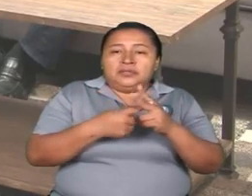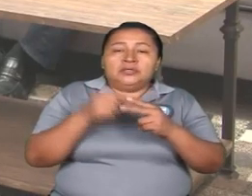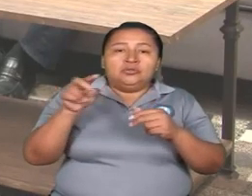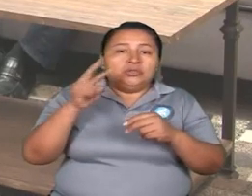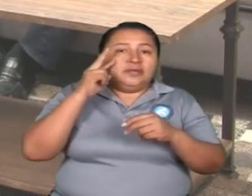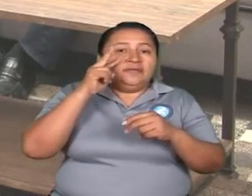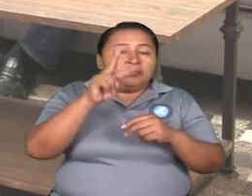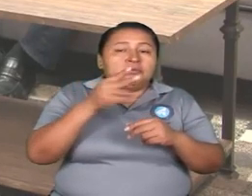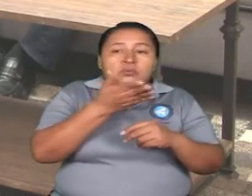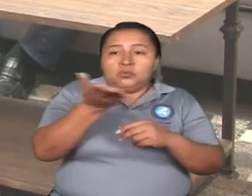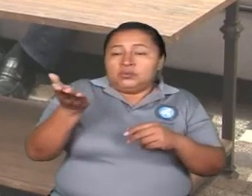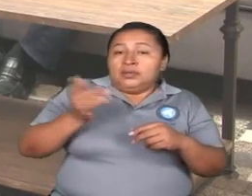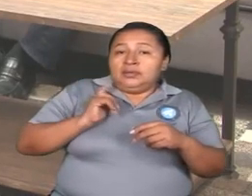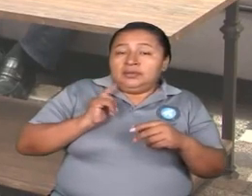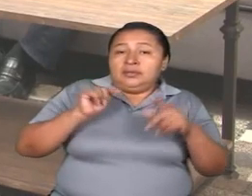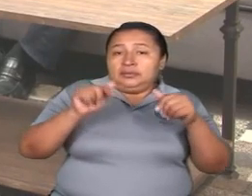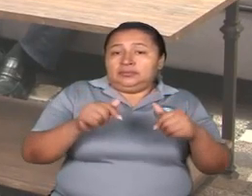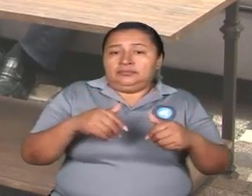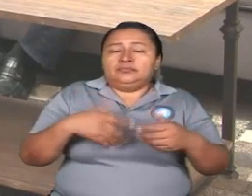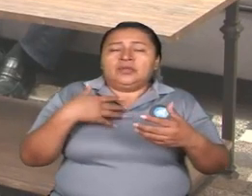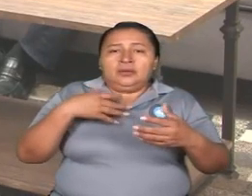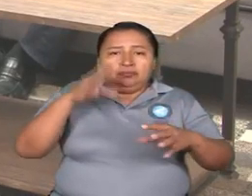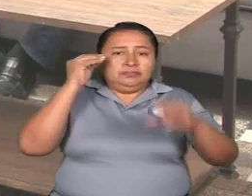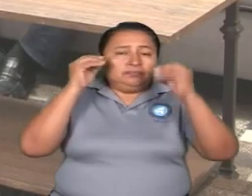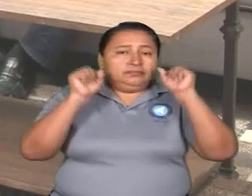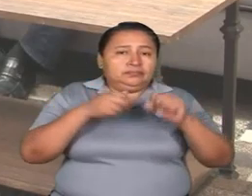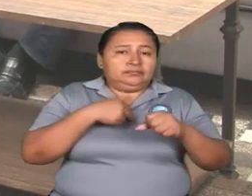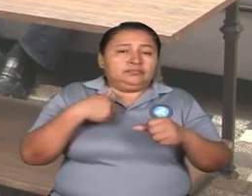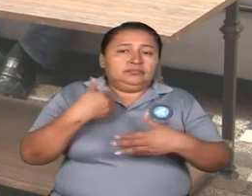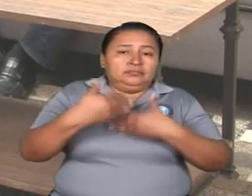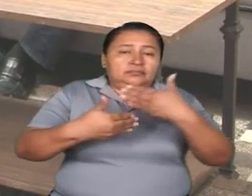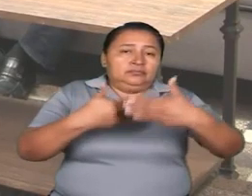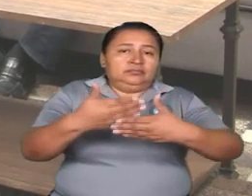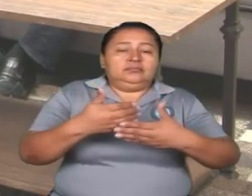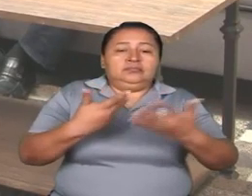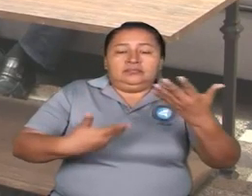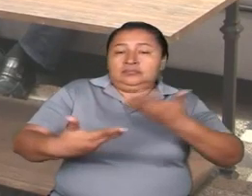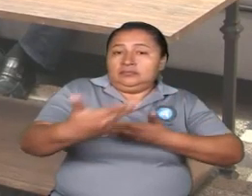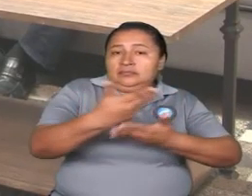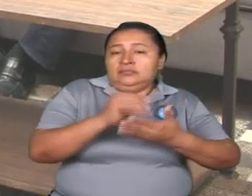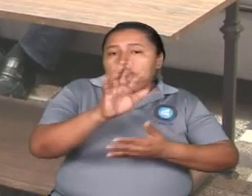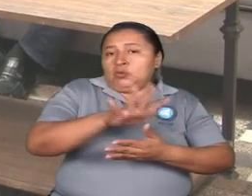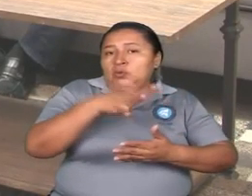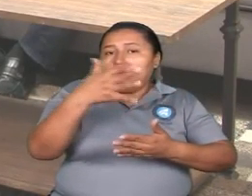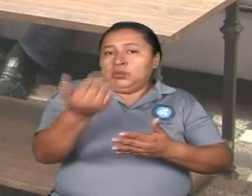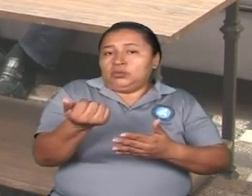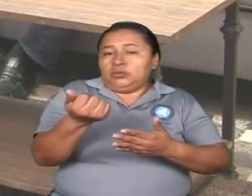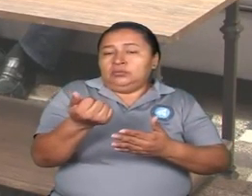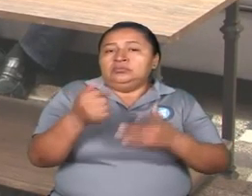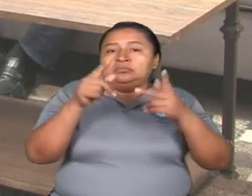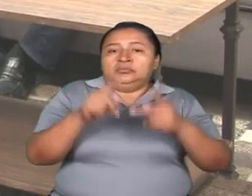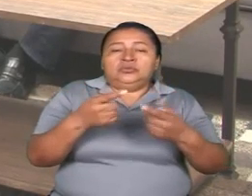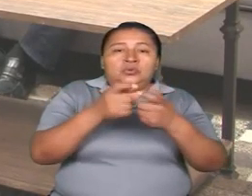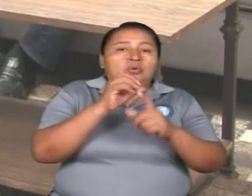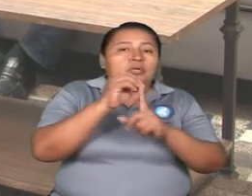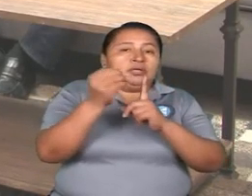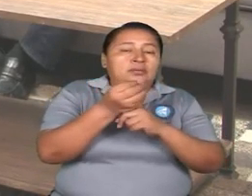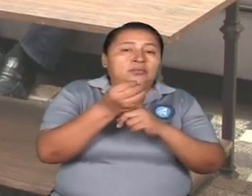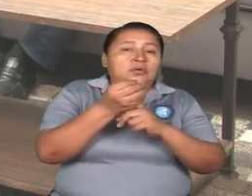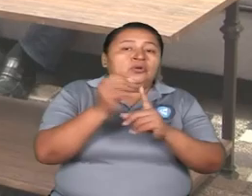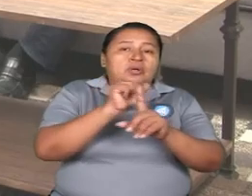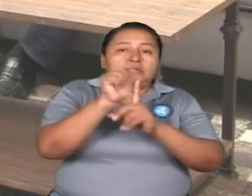que ustedes también absorben dentro de ese proceso de compartir con los otros aparatos y órganos legislativos